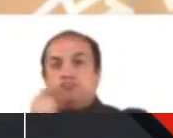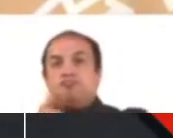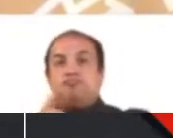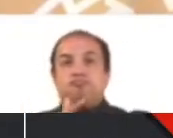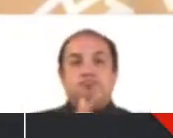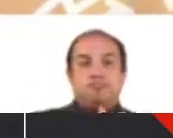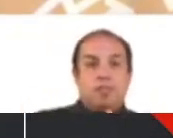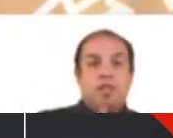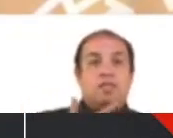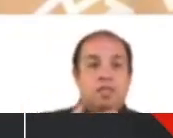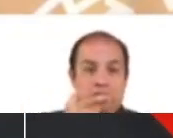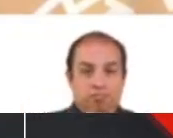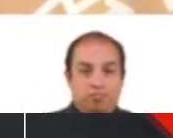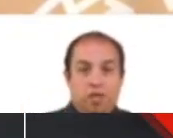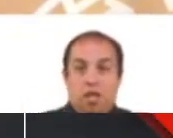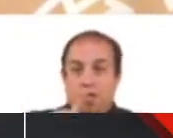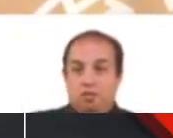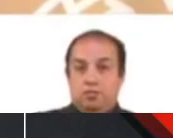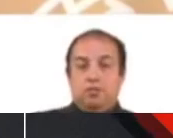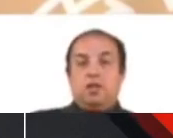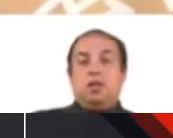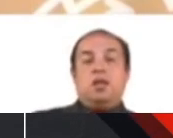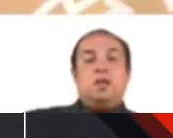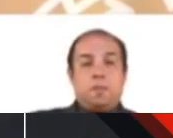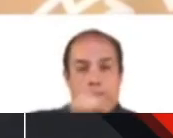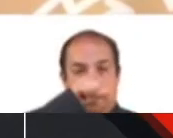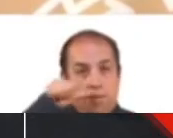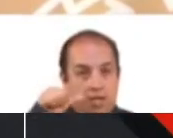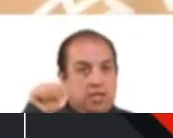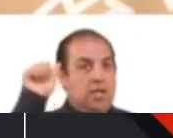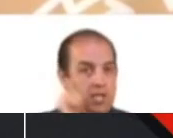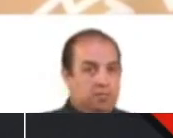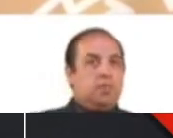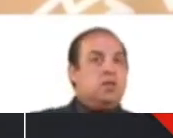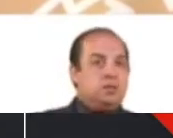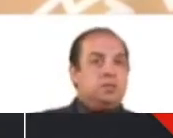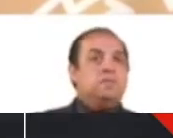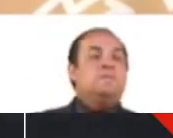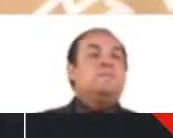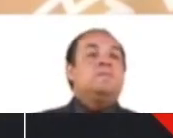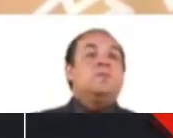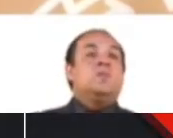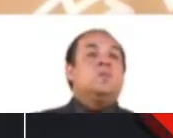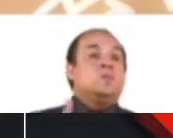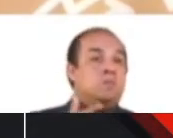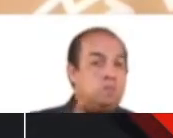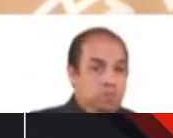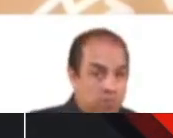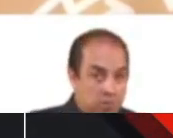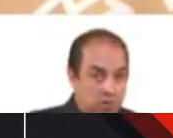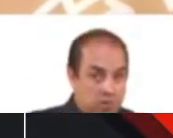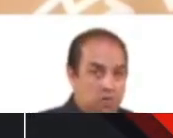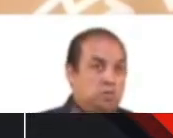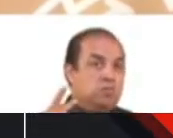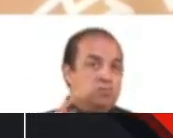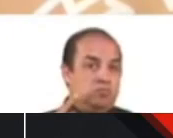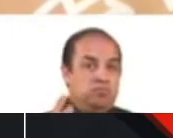esta condición en la alcaldía Benito Juárez, que siempre ha sido gobernada por este